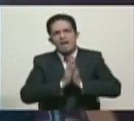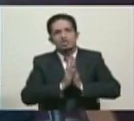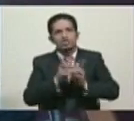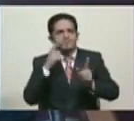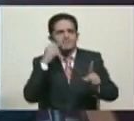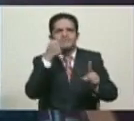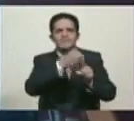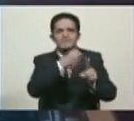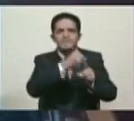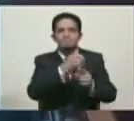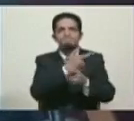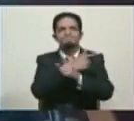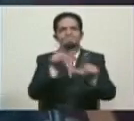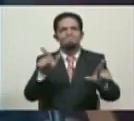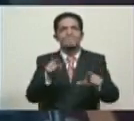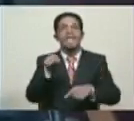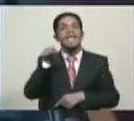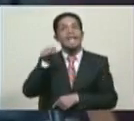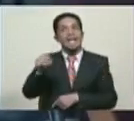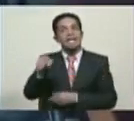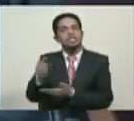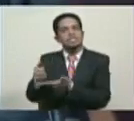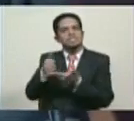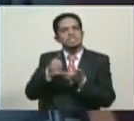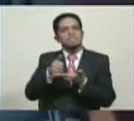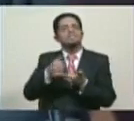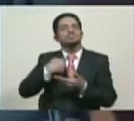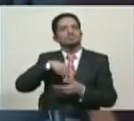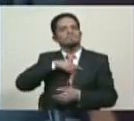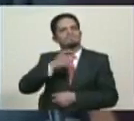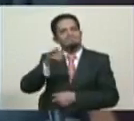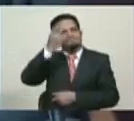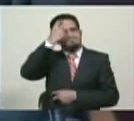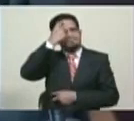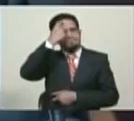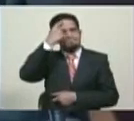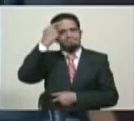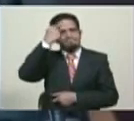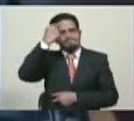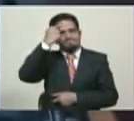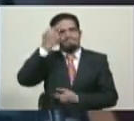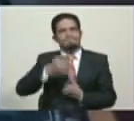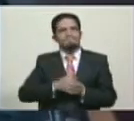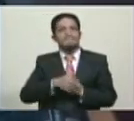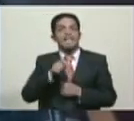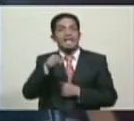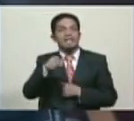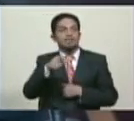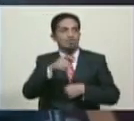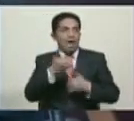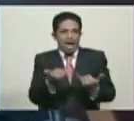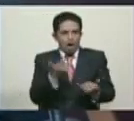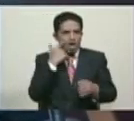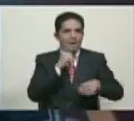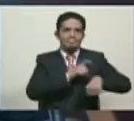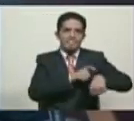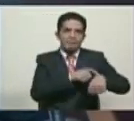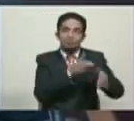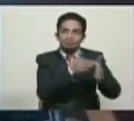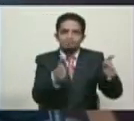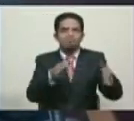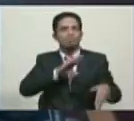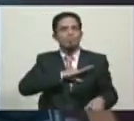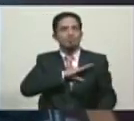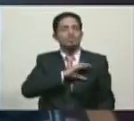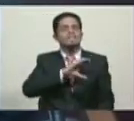independencia. Eso nos obliga a tenerlos siempre muy presentes. Estos son tiempos de patria.